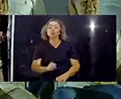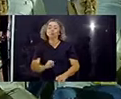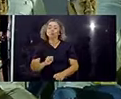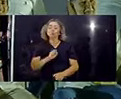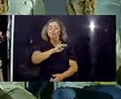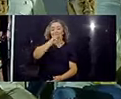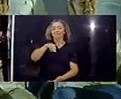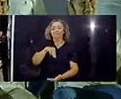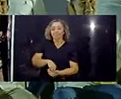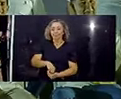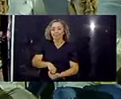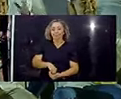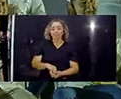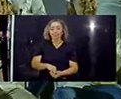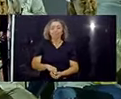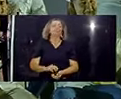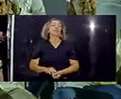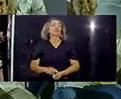estemos